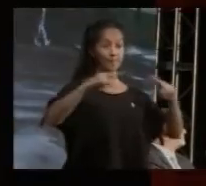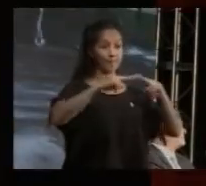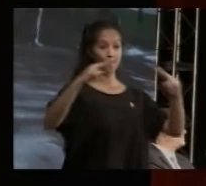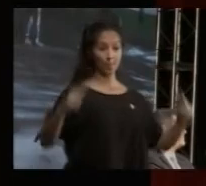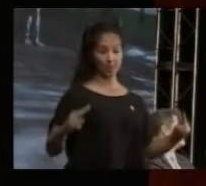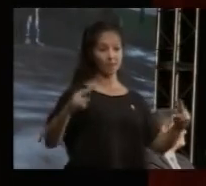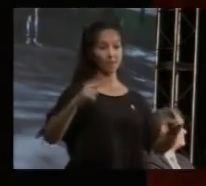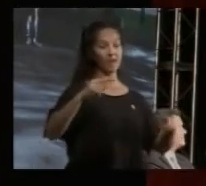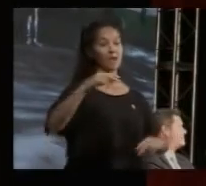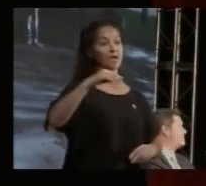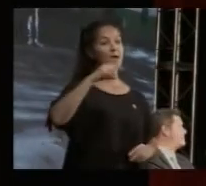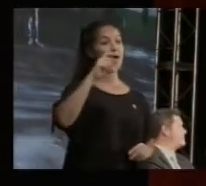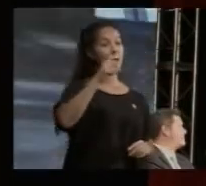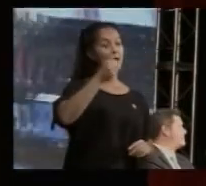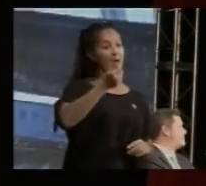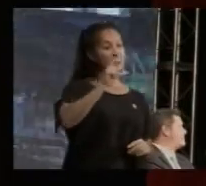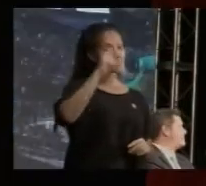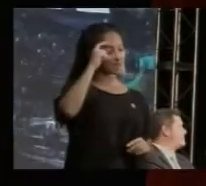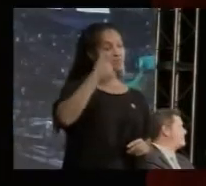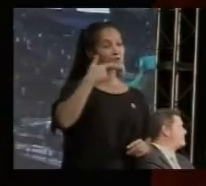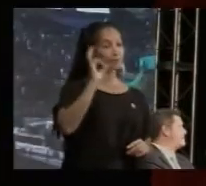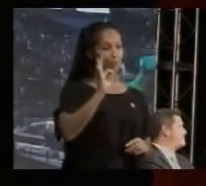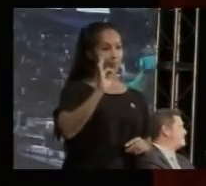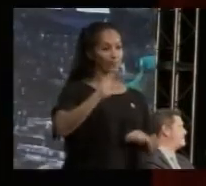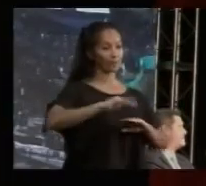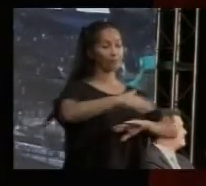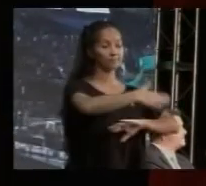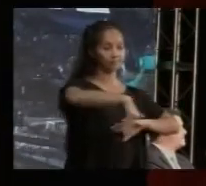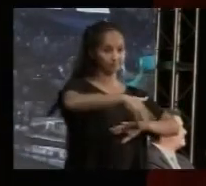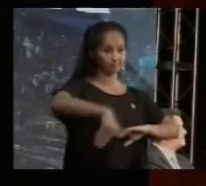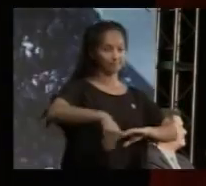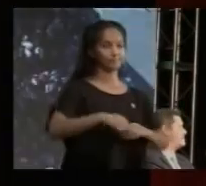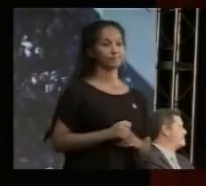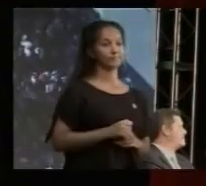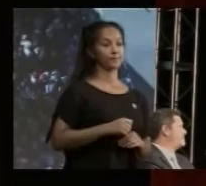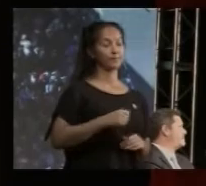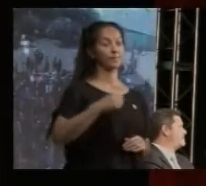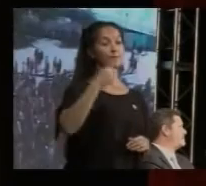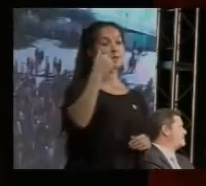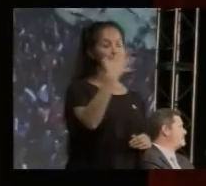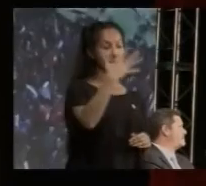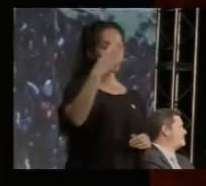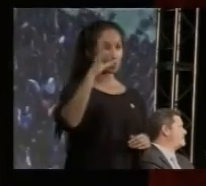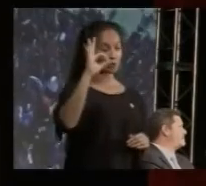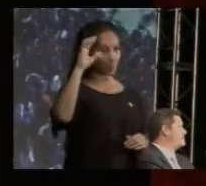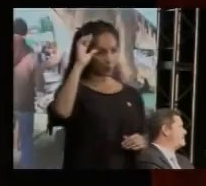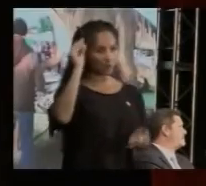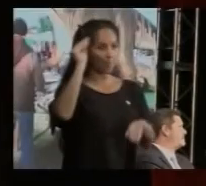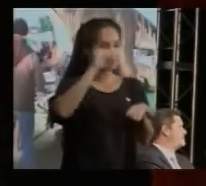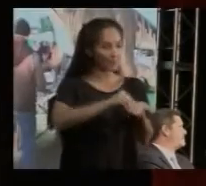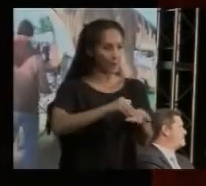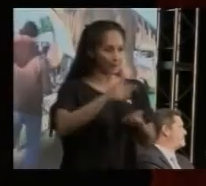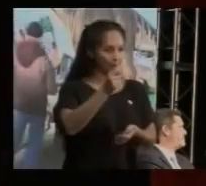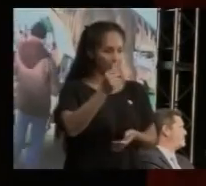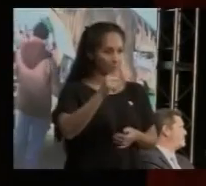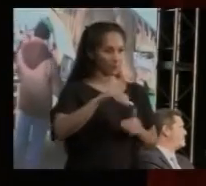el acceso a San Benito. Esta obra tiene un presupuesto de 508 millones de pesos y un derivador para